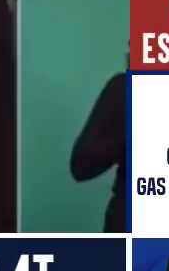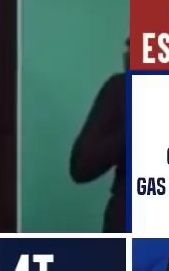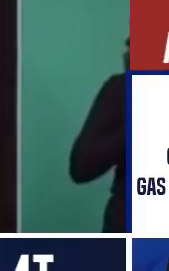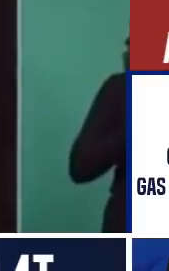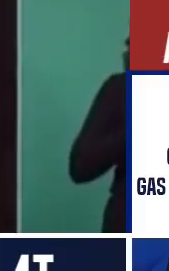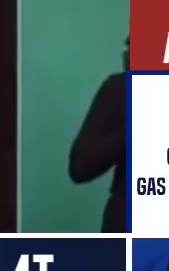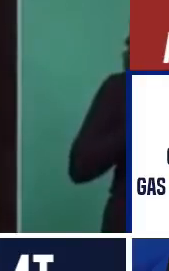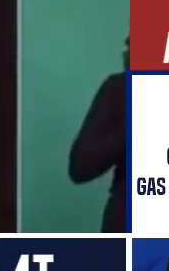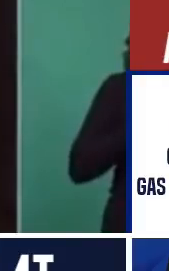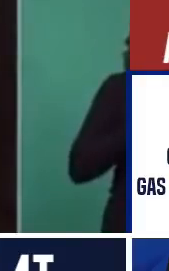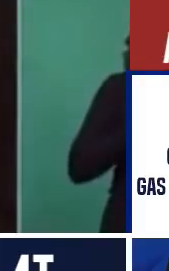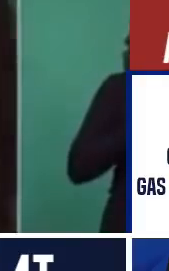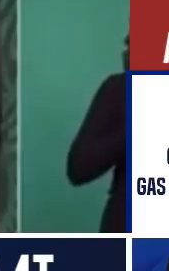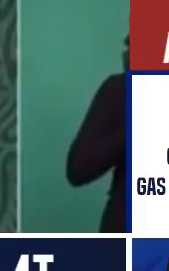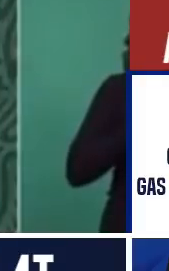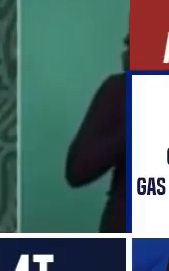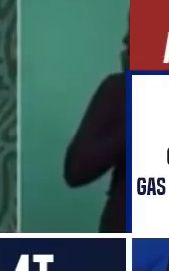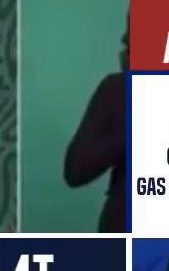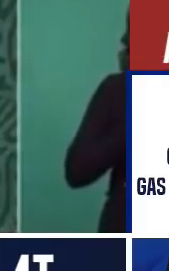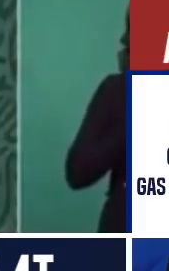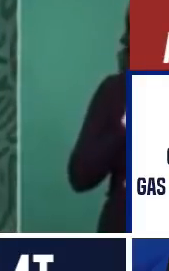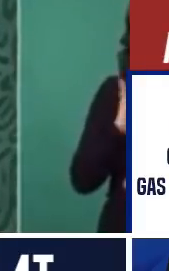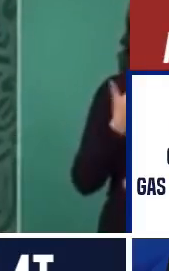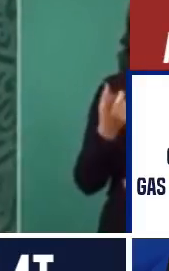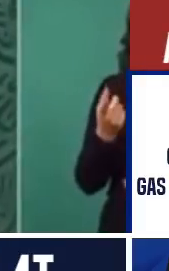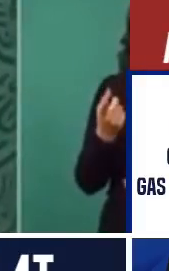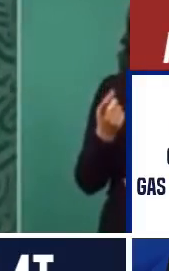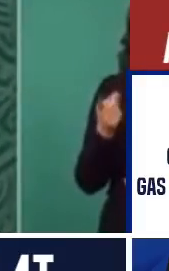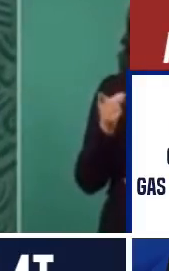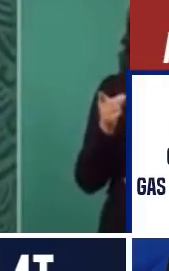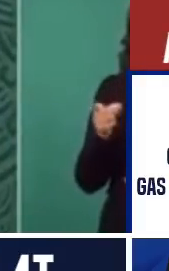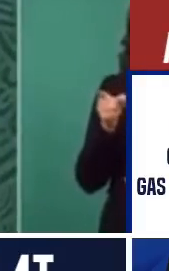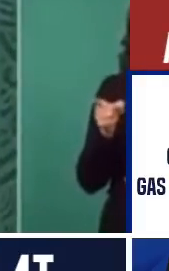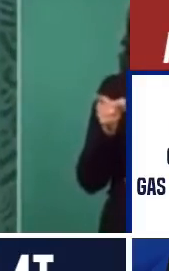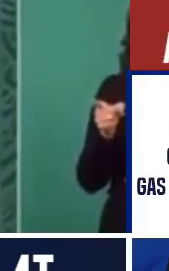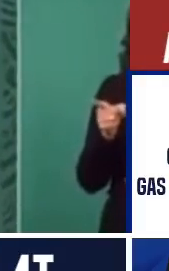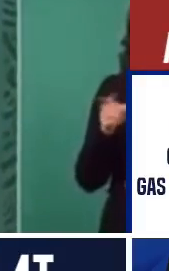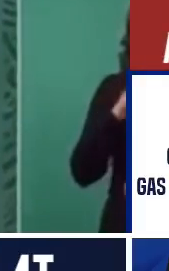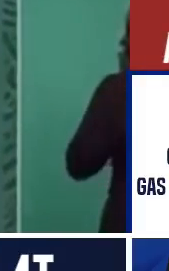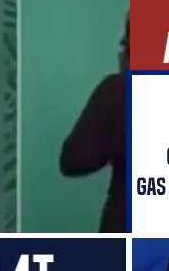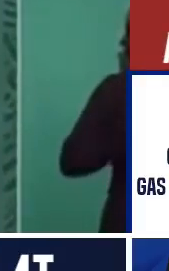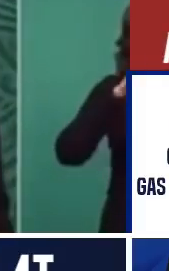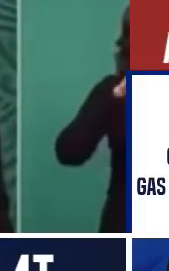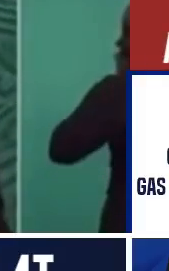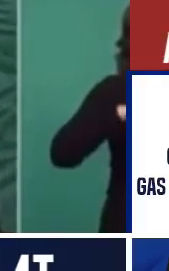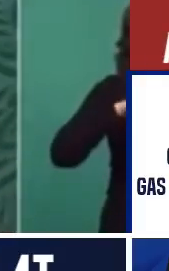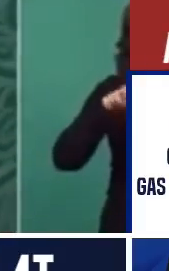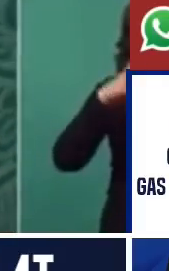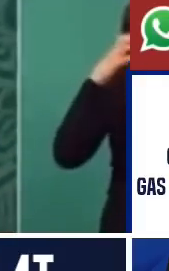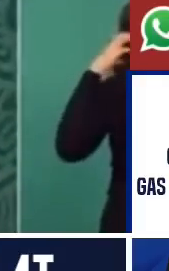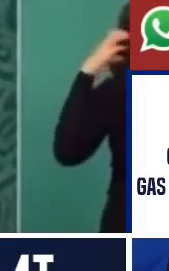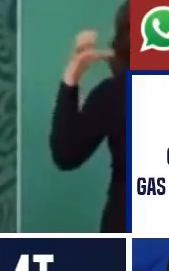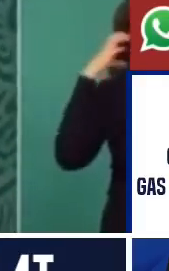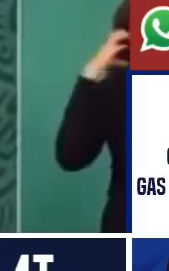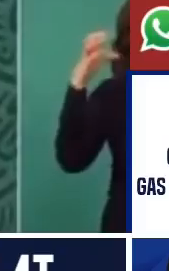ingresos, que en una operación de una empresa